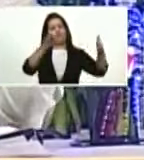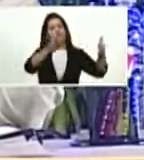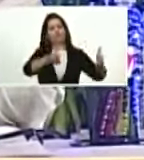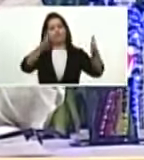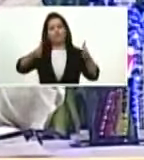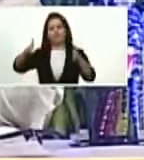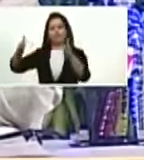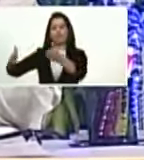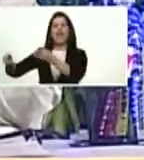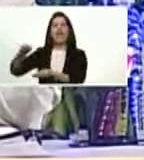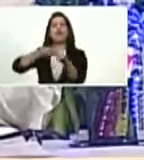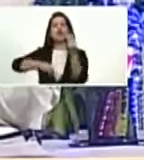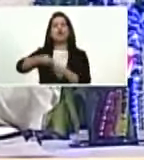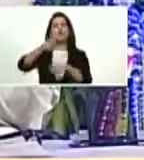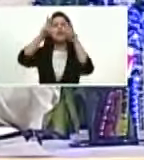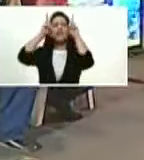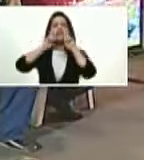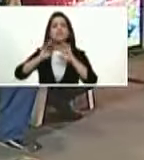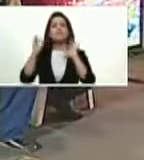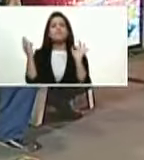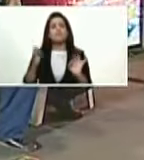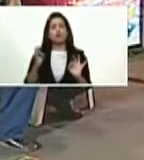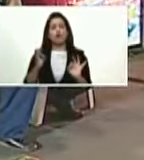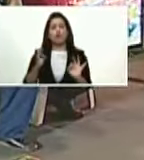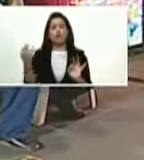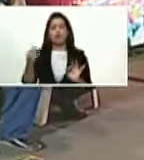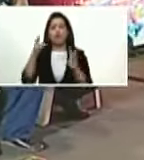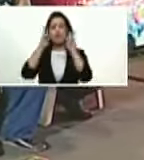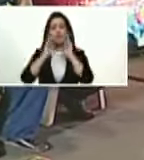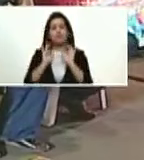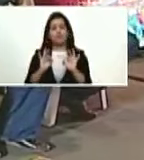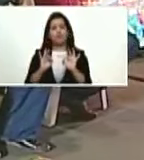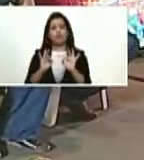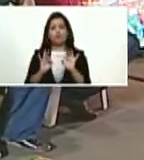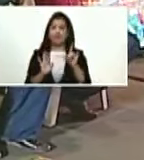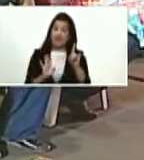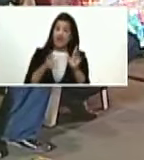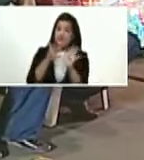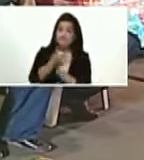porque ellos nos generaron al revés con los mecanismos de la guerra económica,